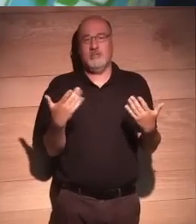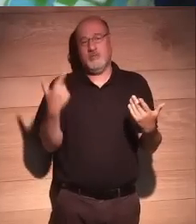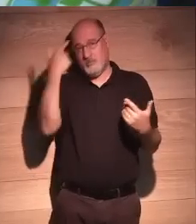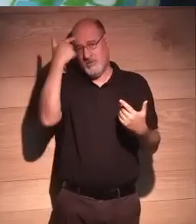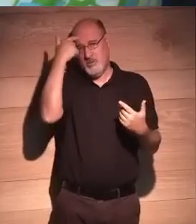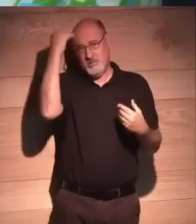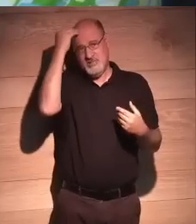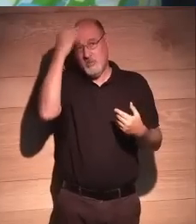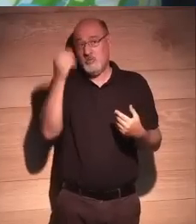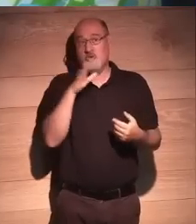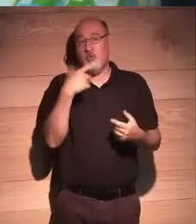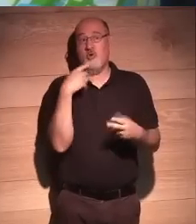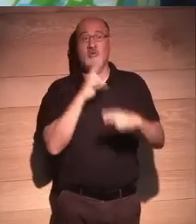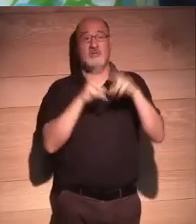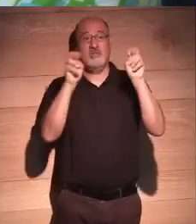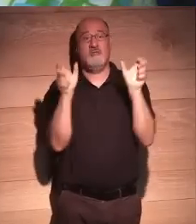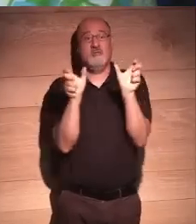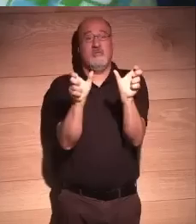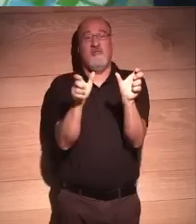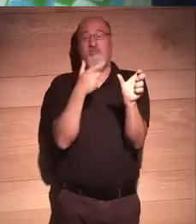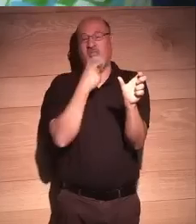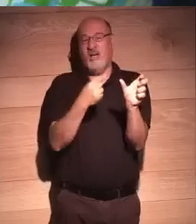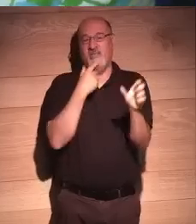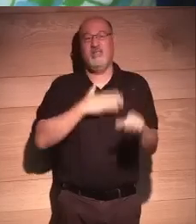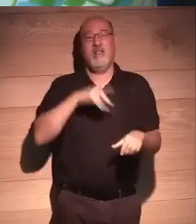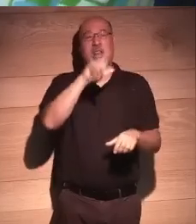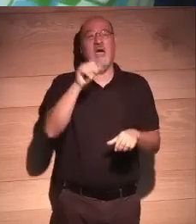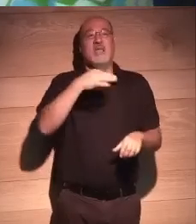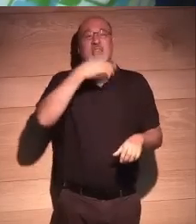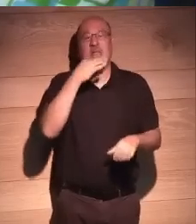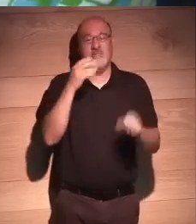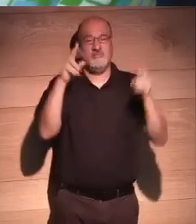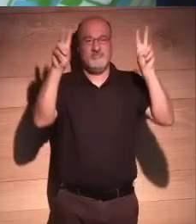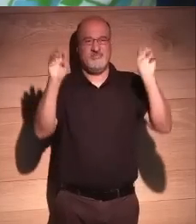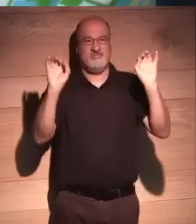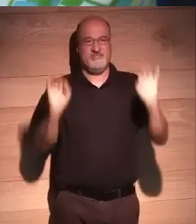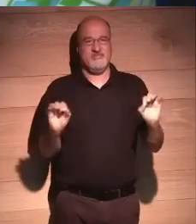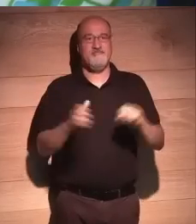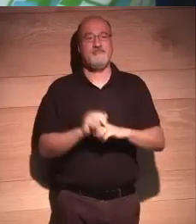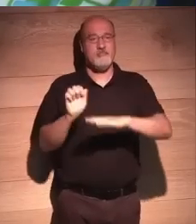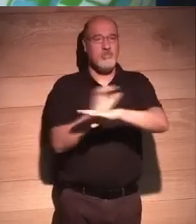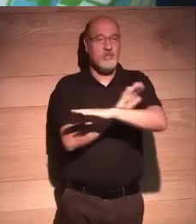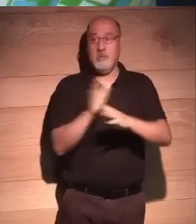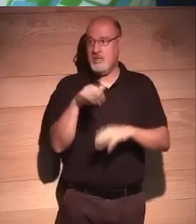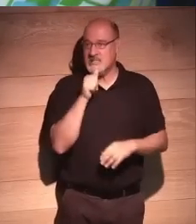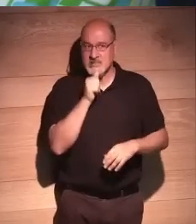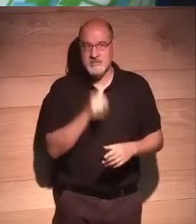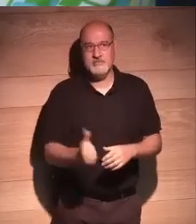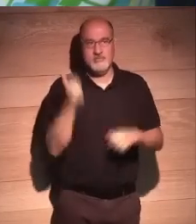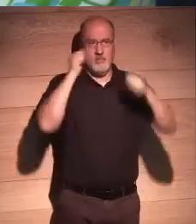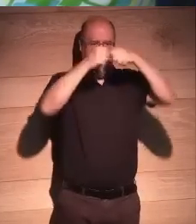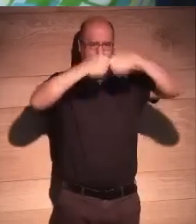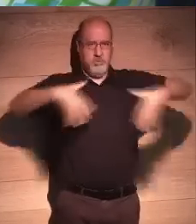se mataron muchos. No, el mío fue por la tarde, creo que le pusieron un por la tarde, ¿vale? Sí. Entonces no había llegado el decorado y entonces pusimos unas enormes